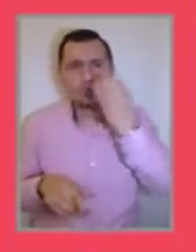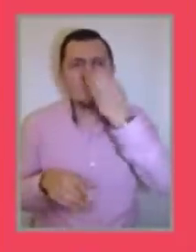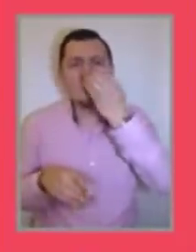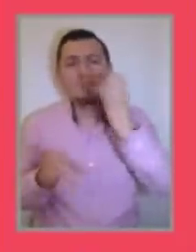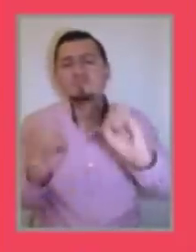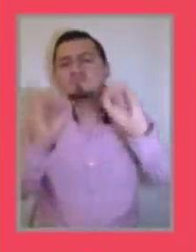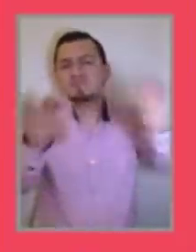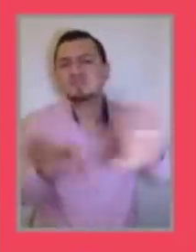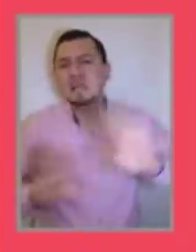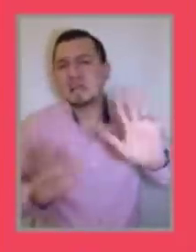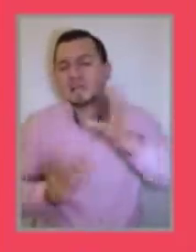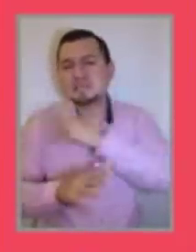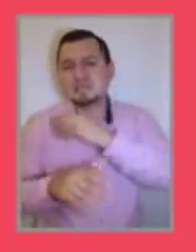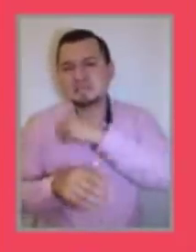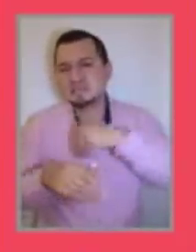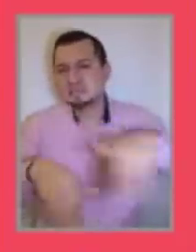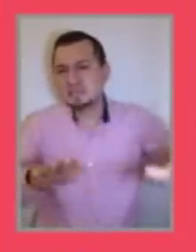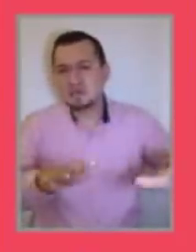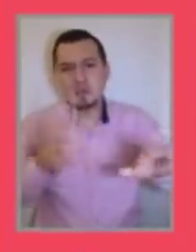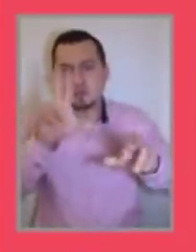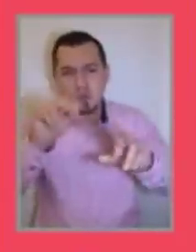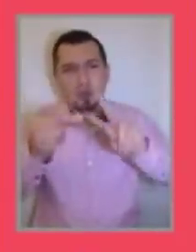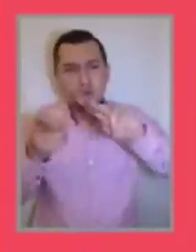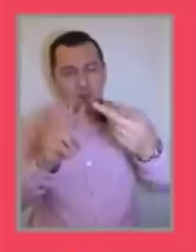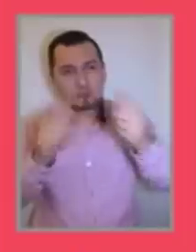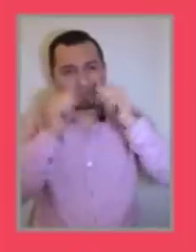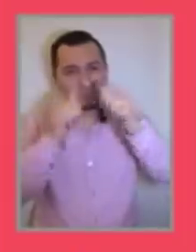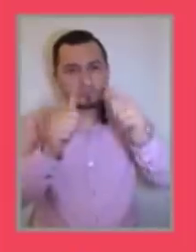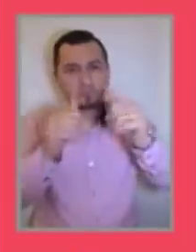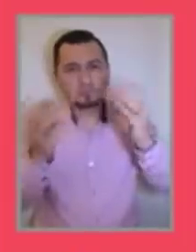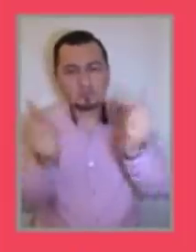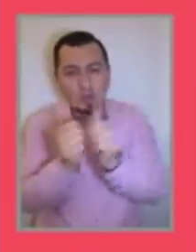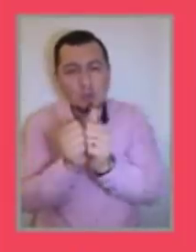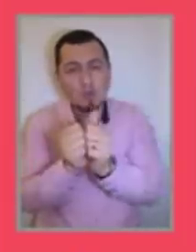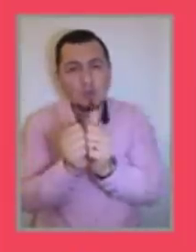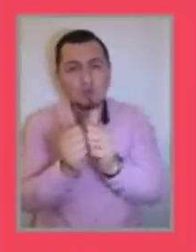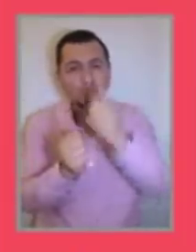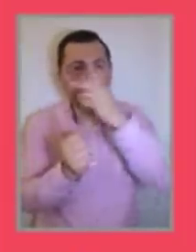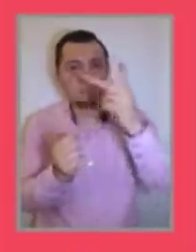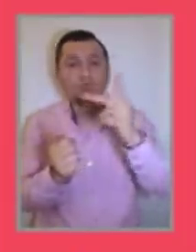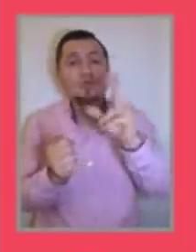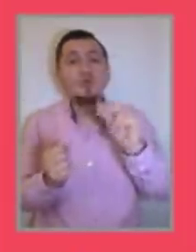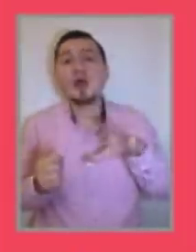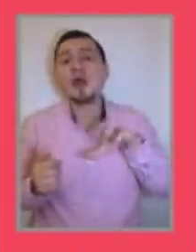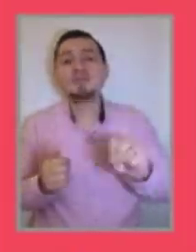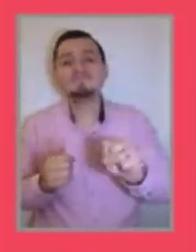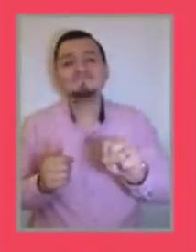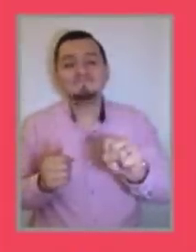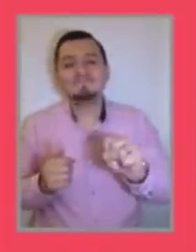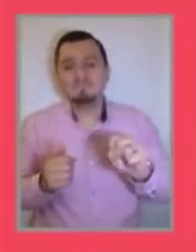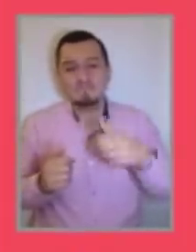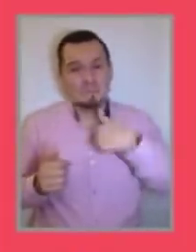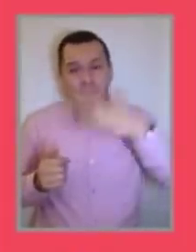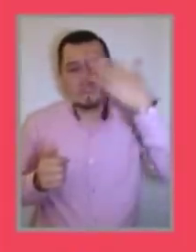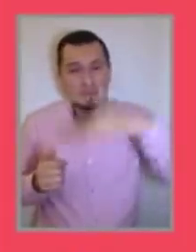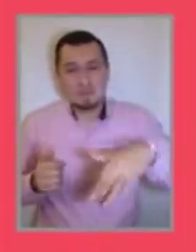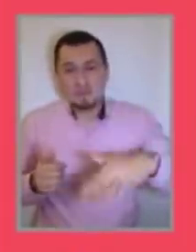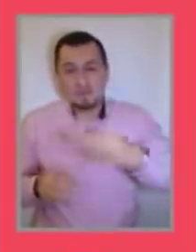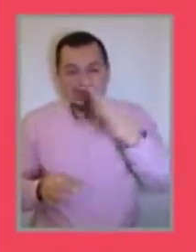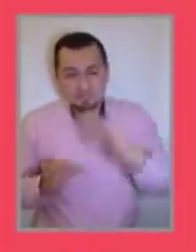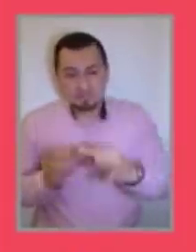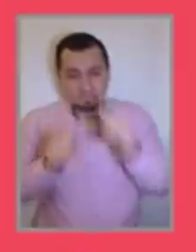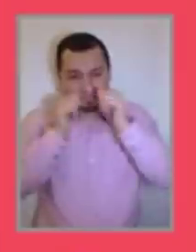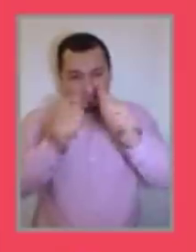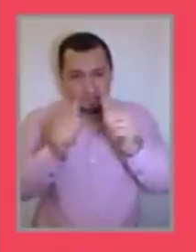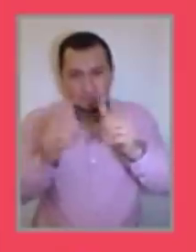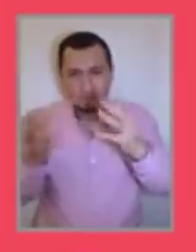no, cualquier esfuerzo institucional que queramos hacer va a ser insuficiente. Entonces, los filtros van a estar operando,